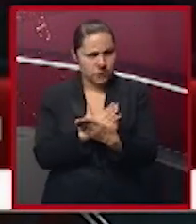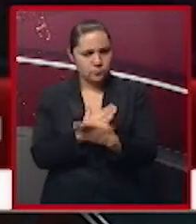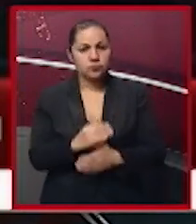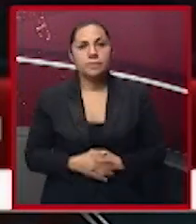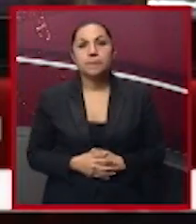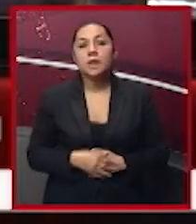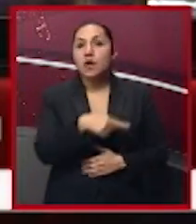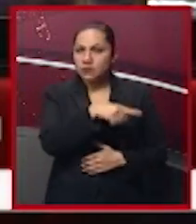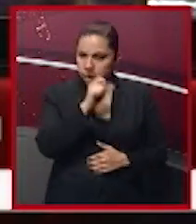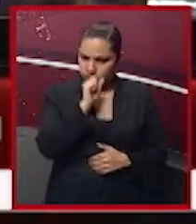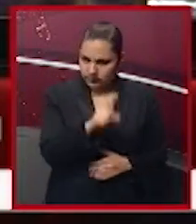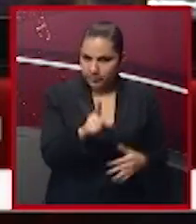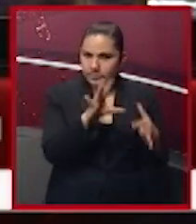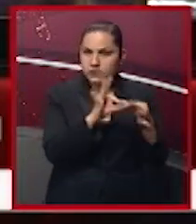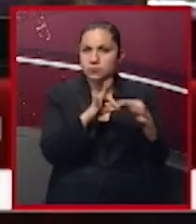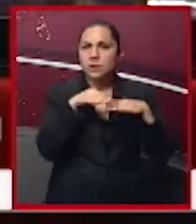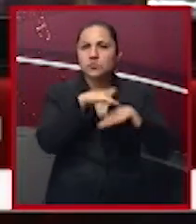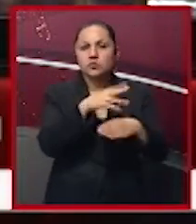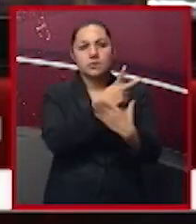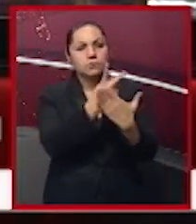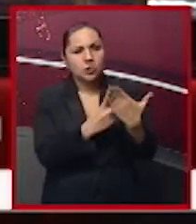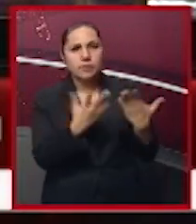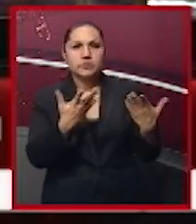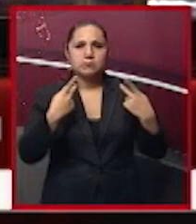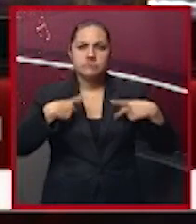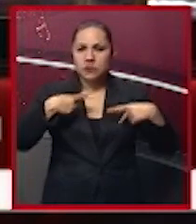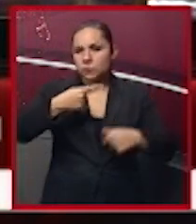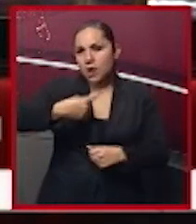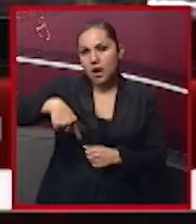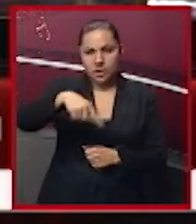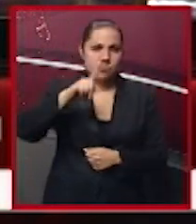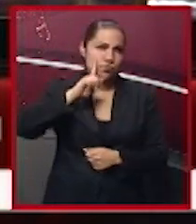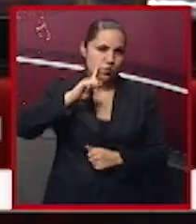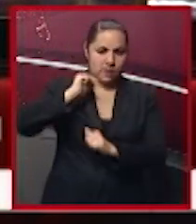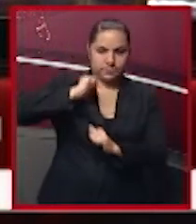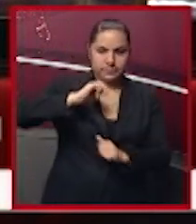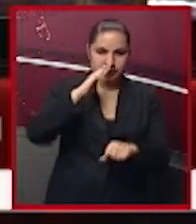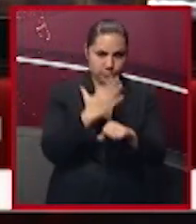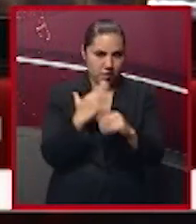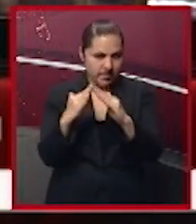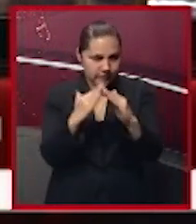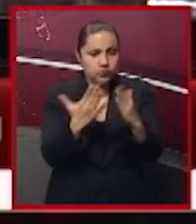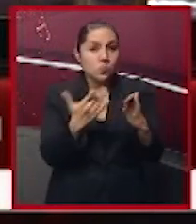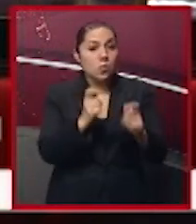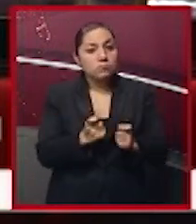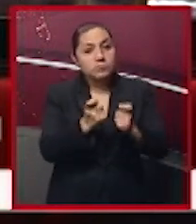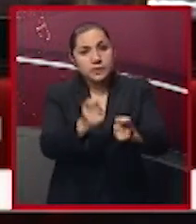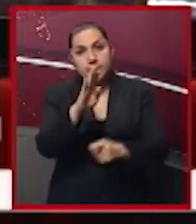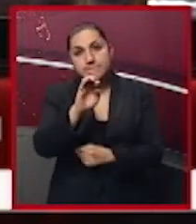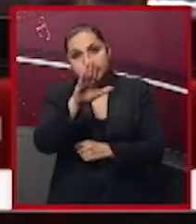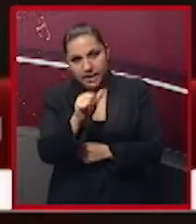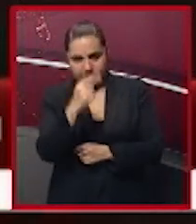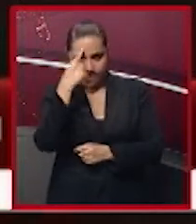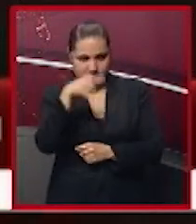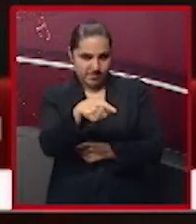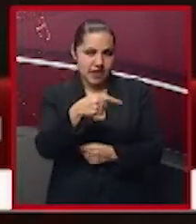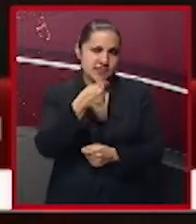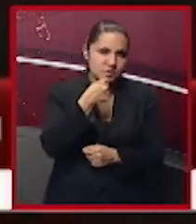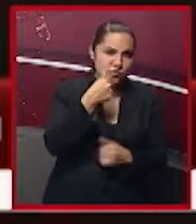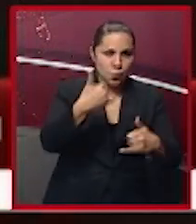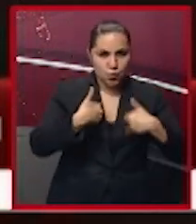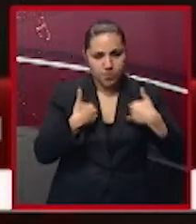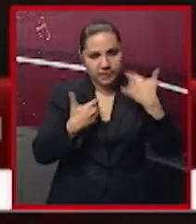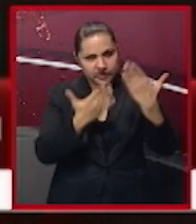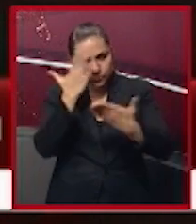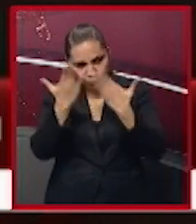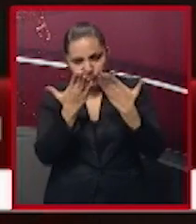los programas para atender jefas de familia, así como el otorgamiento de becas educativas a niños y jóvenes como estrategia para